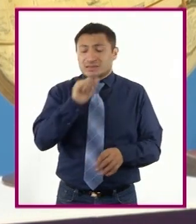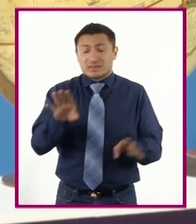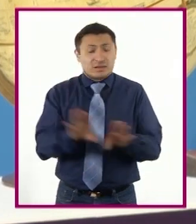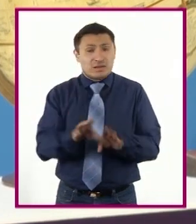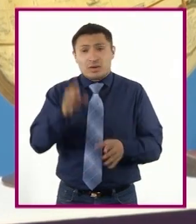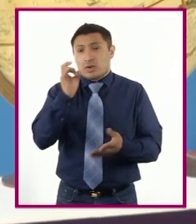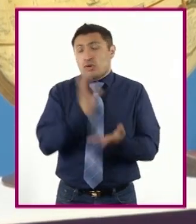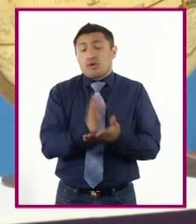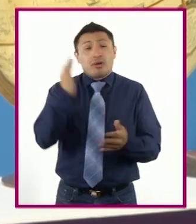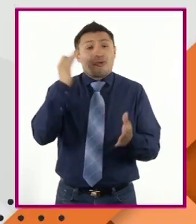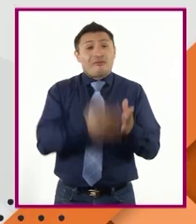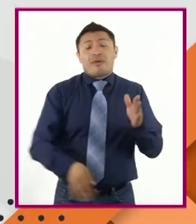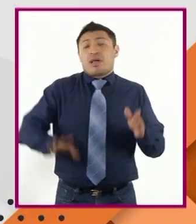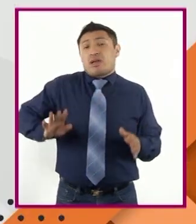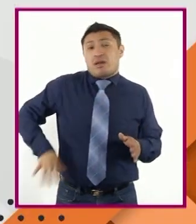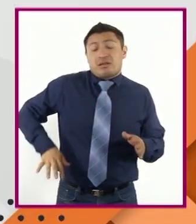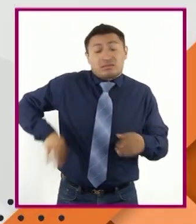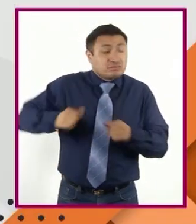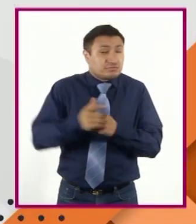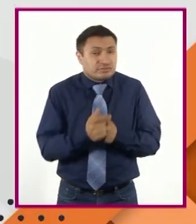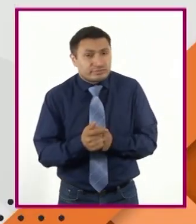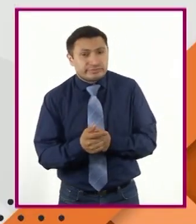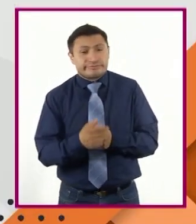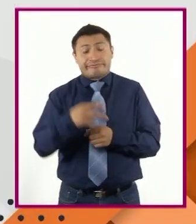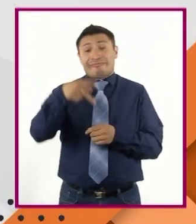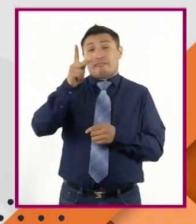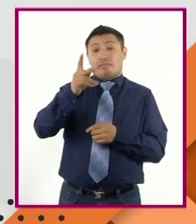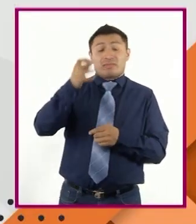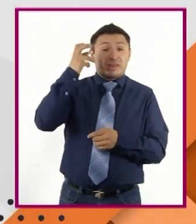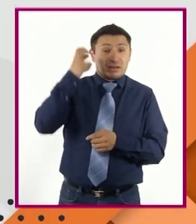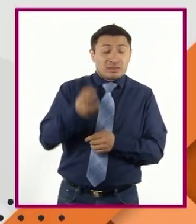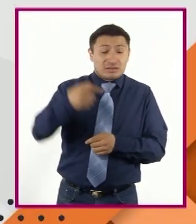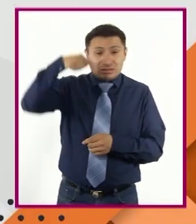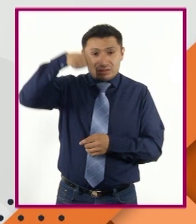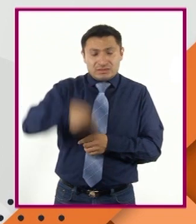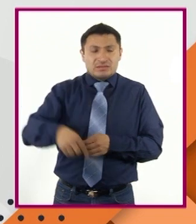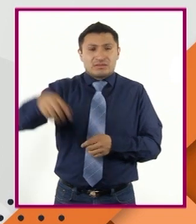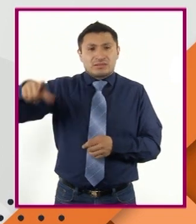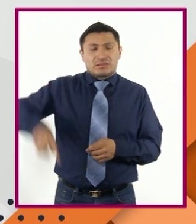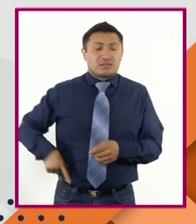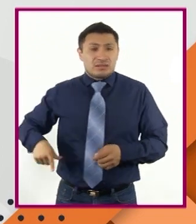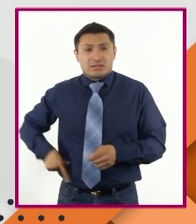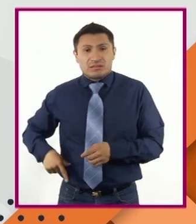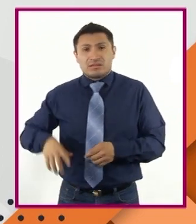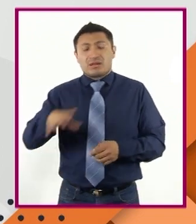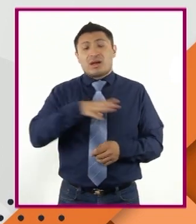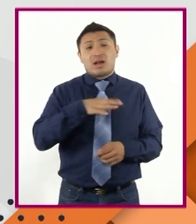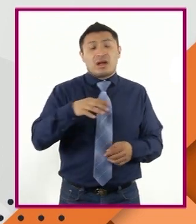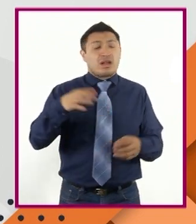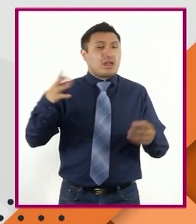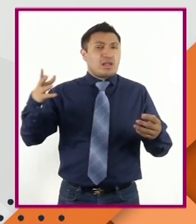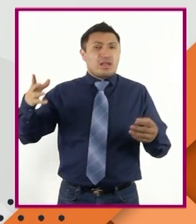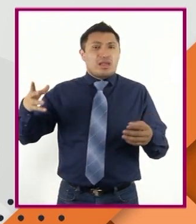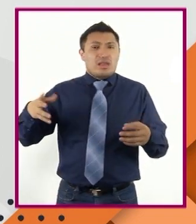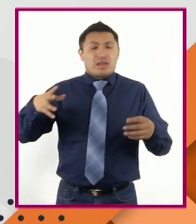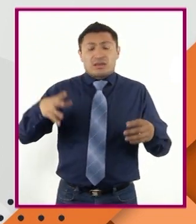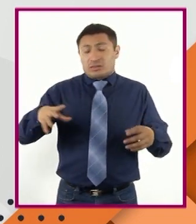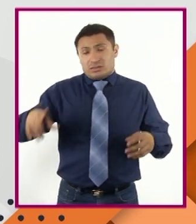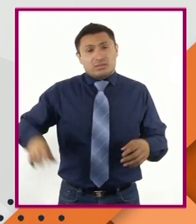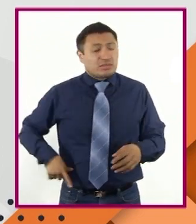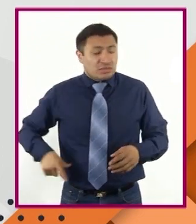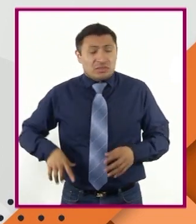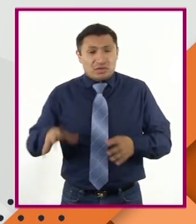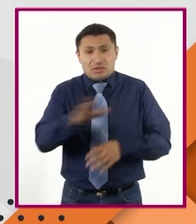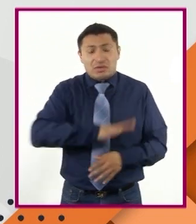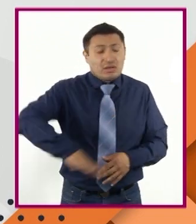falta o cobardía. En tanto que haya aquí un emperador, habrá un imperio, incluso